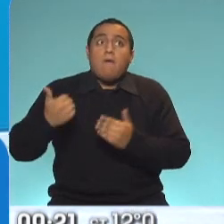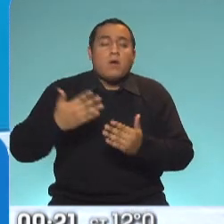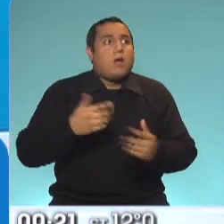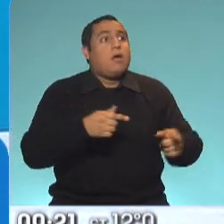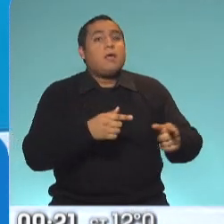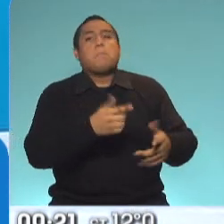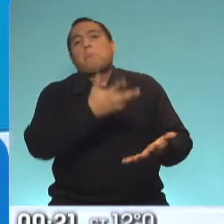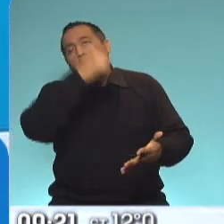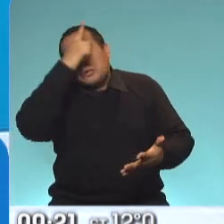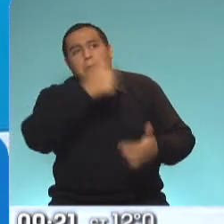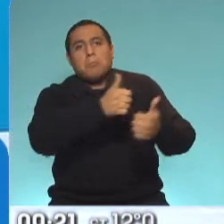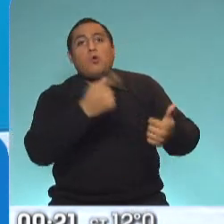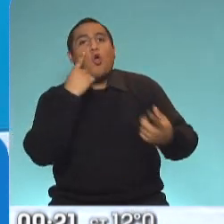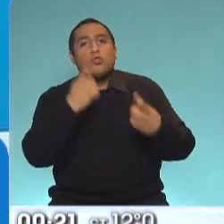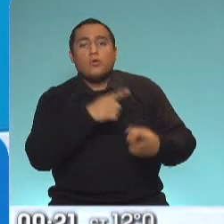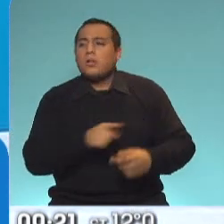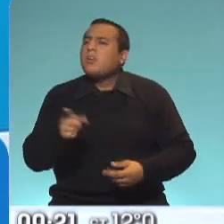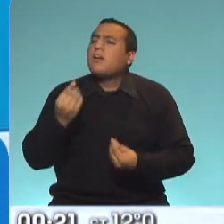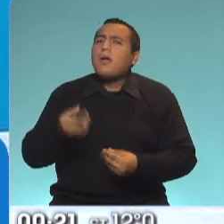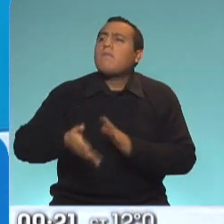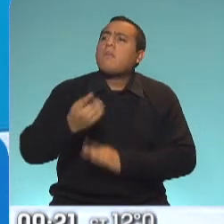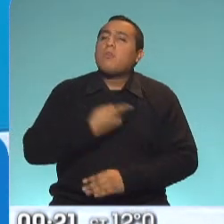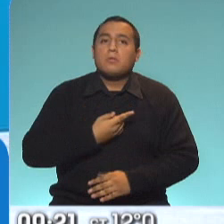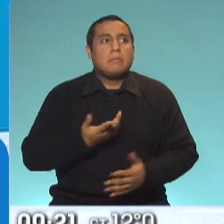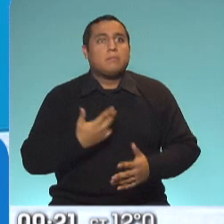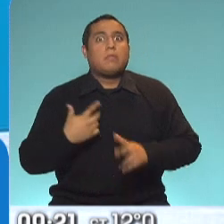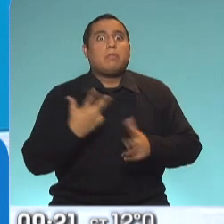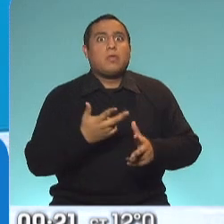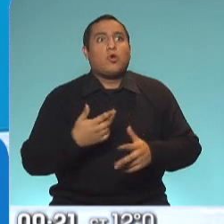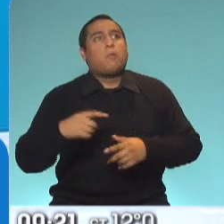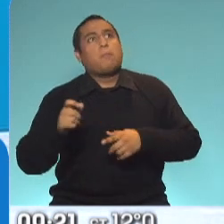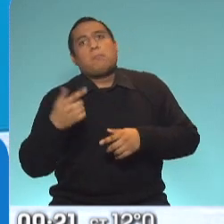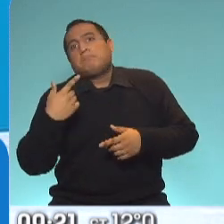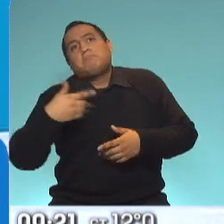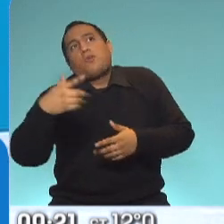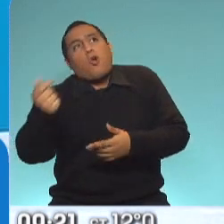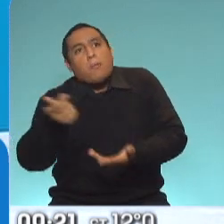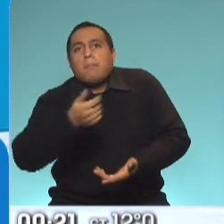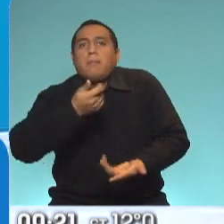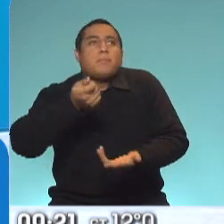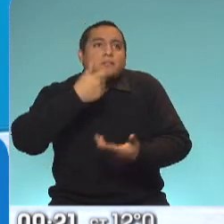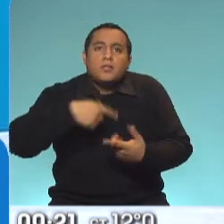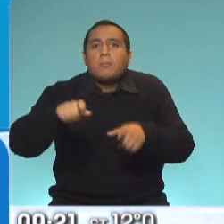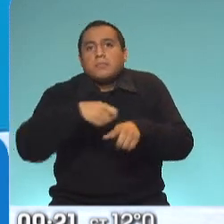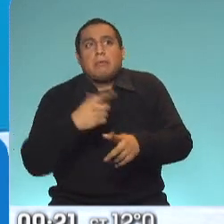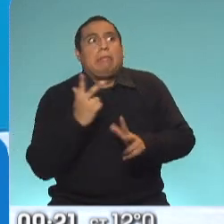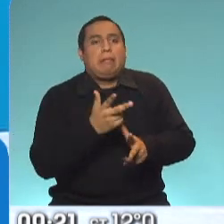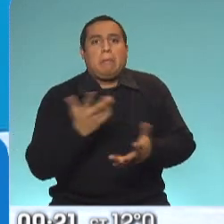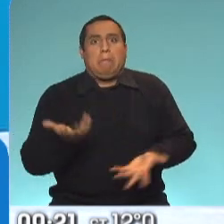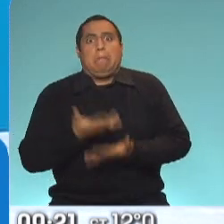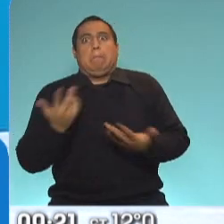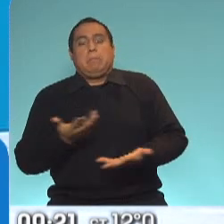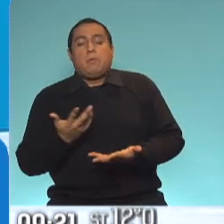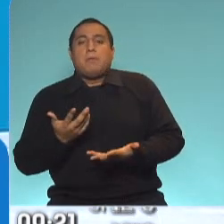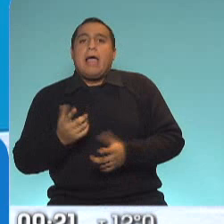fuerza de seguridad esto, muchas han tenido problemas y han tenido que volver a su casa porque les ha